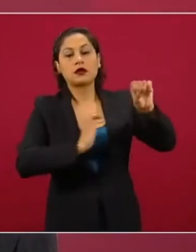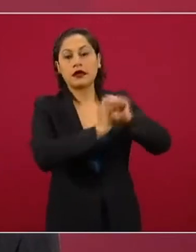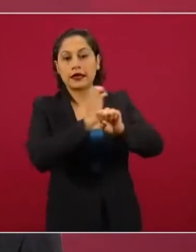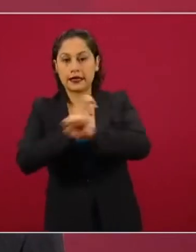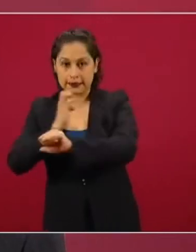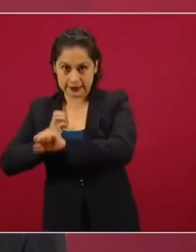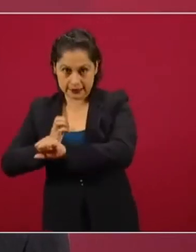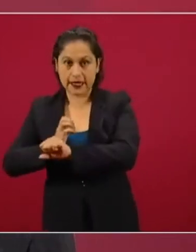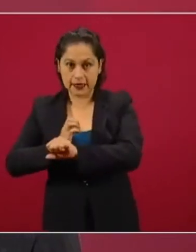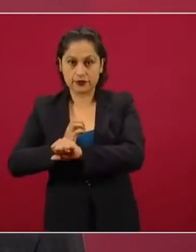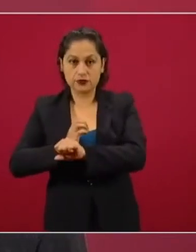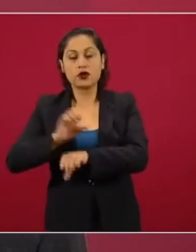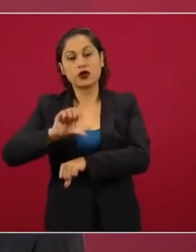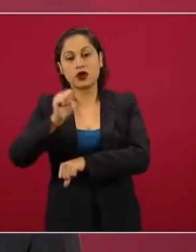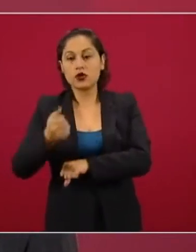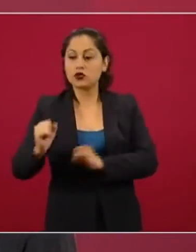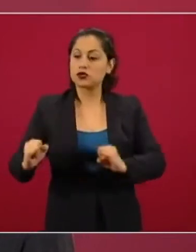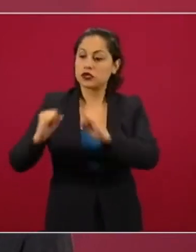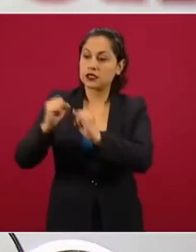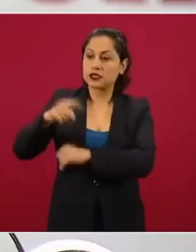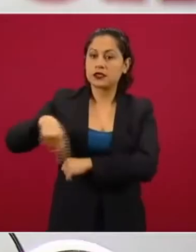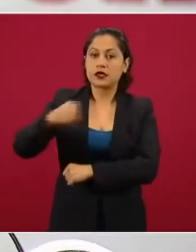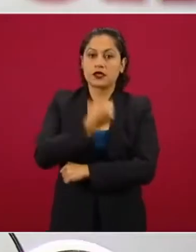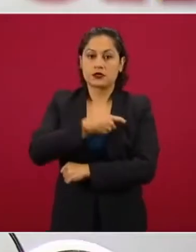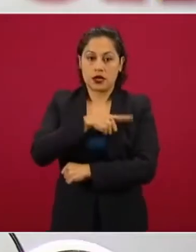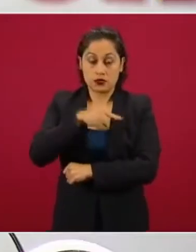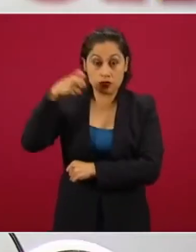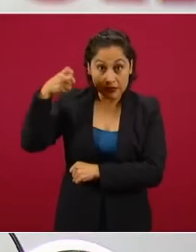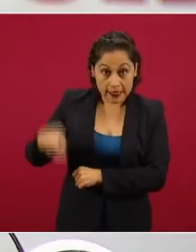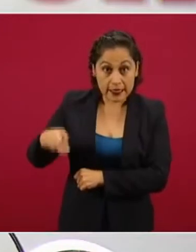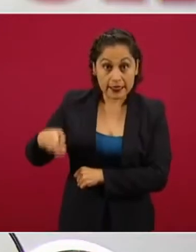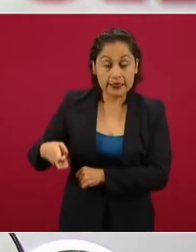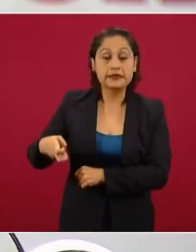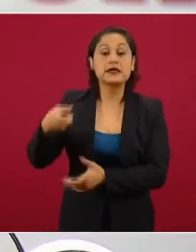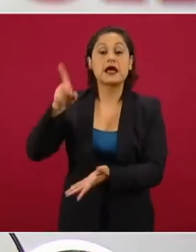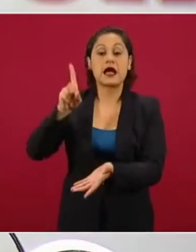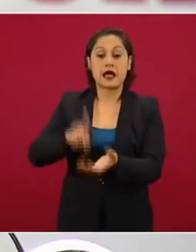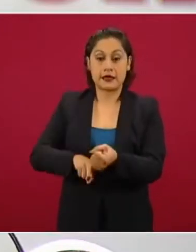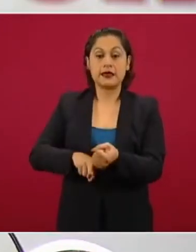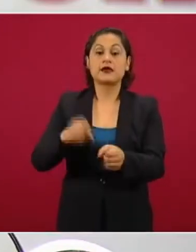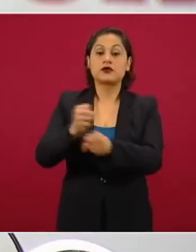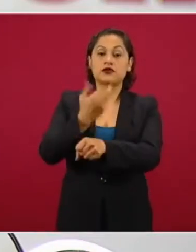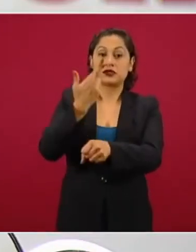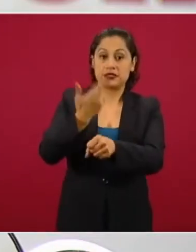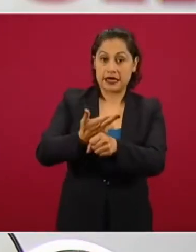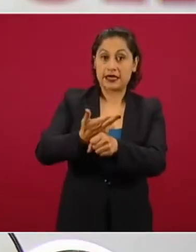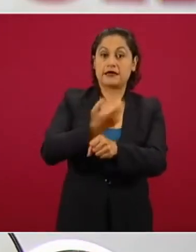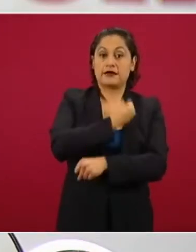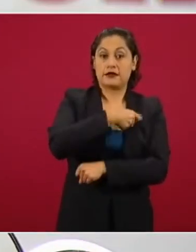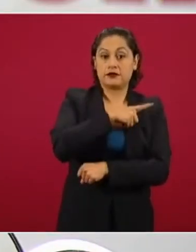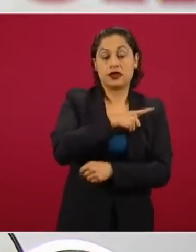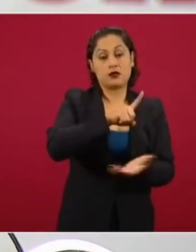instituciones del sector salud. En el seno de este consejo participan las y los secretarios de salud de los